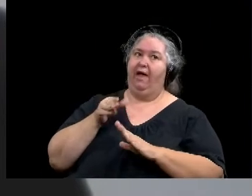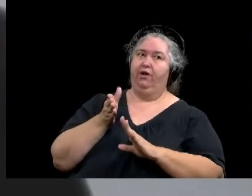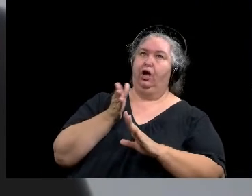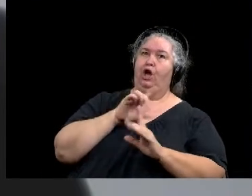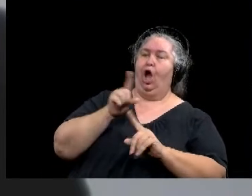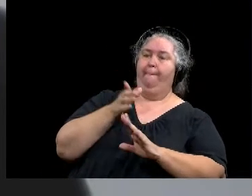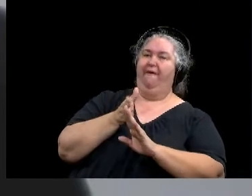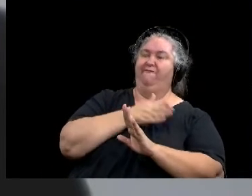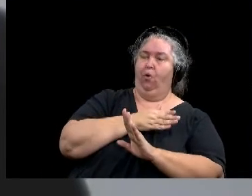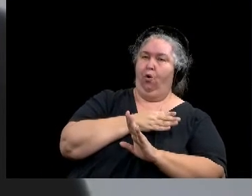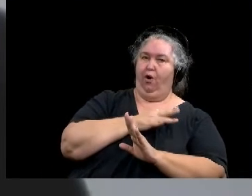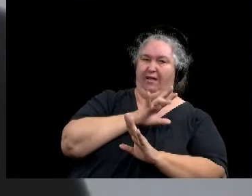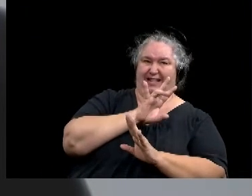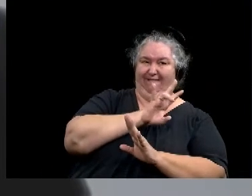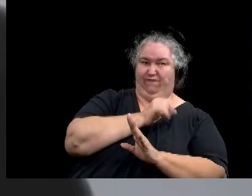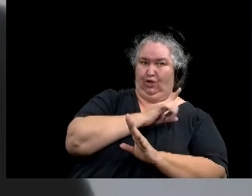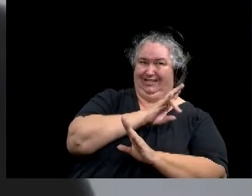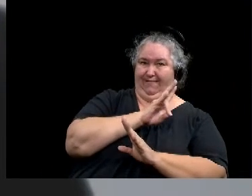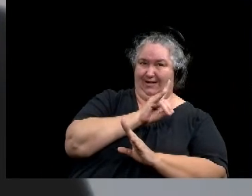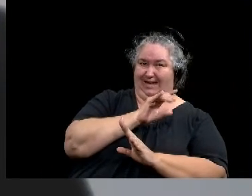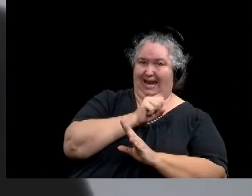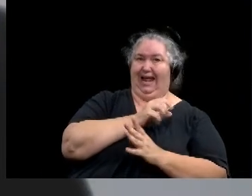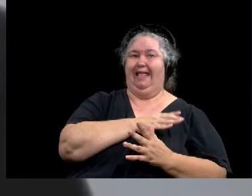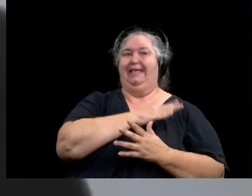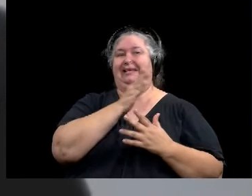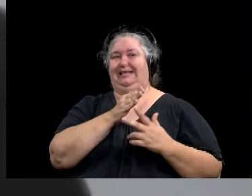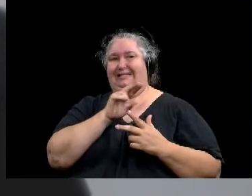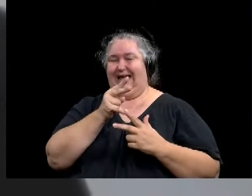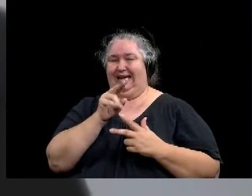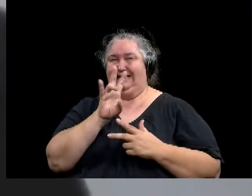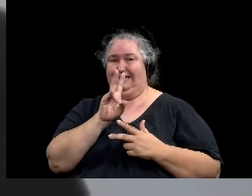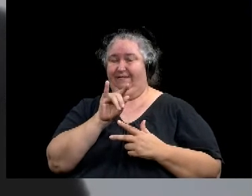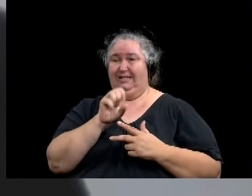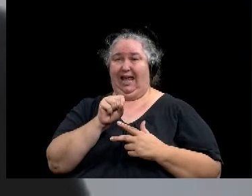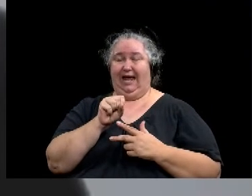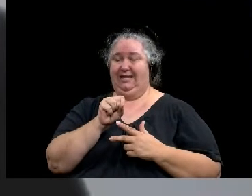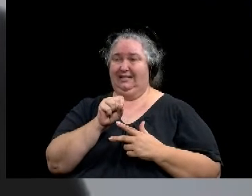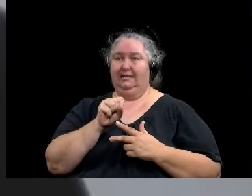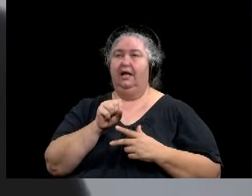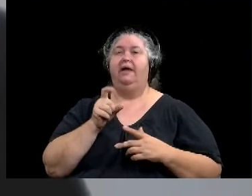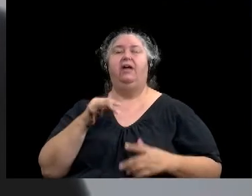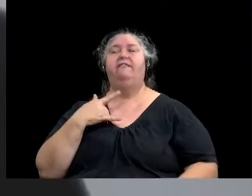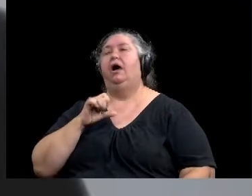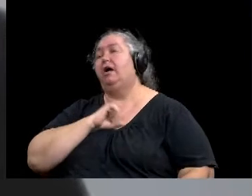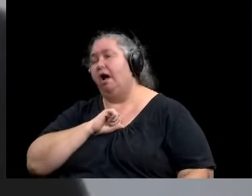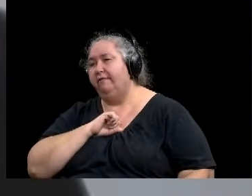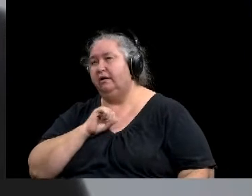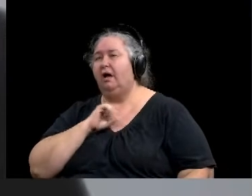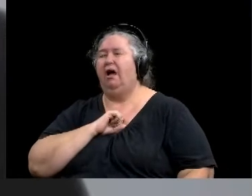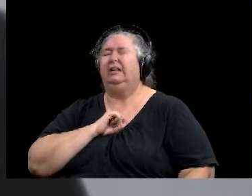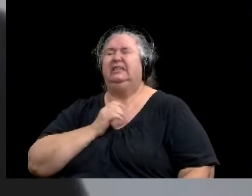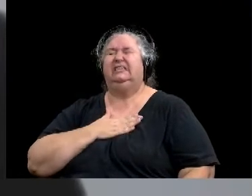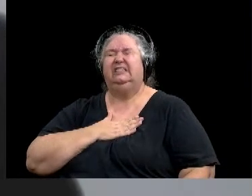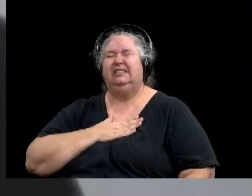ido a checar y si tienen una tos que no